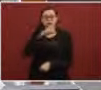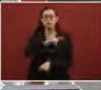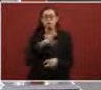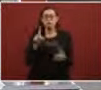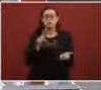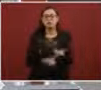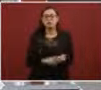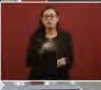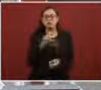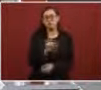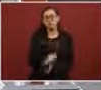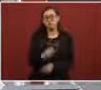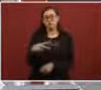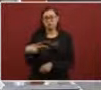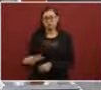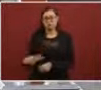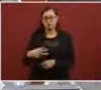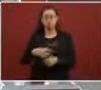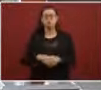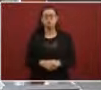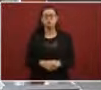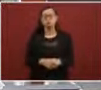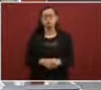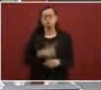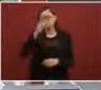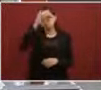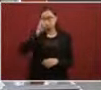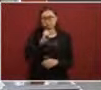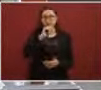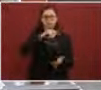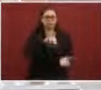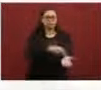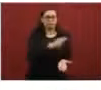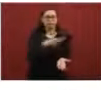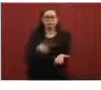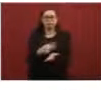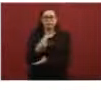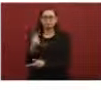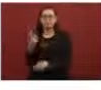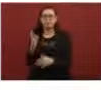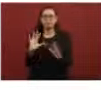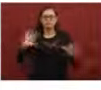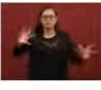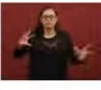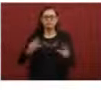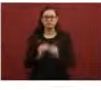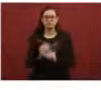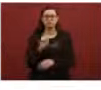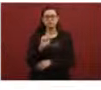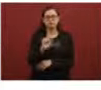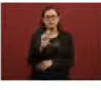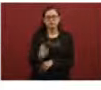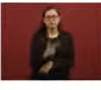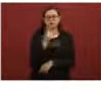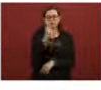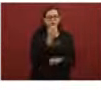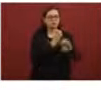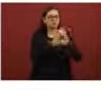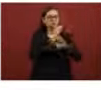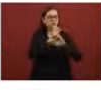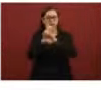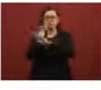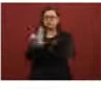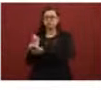de Protección Social en Salud, suscribió acuerdos que lo logró con 22 entidades federativas